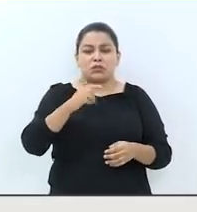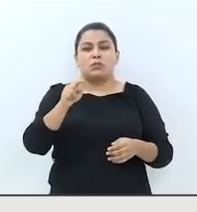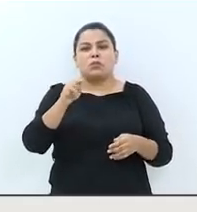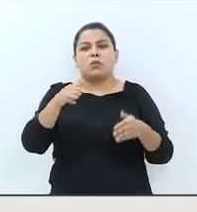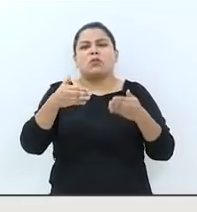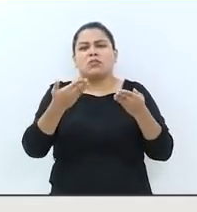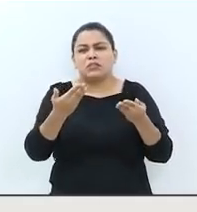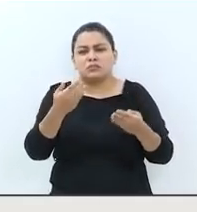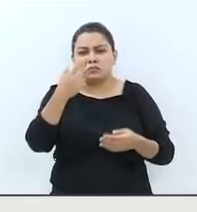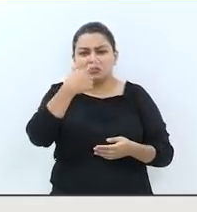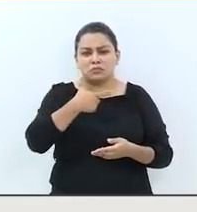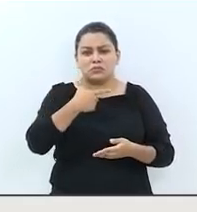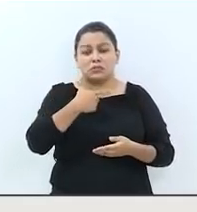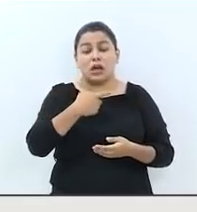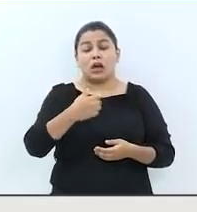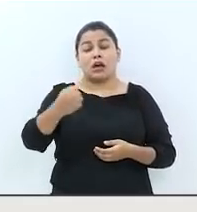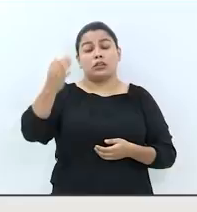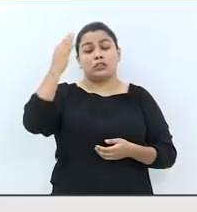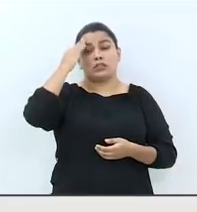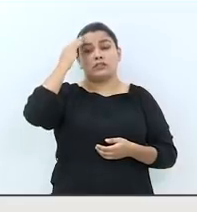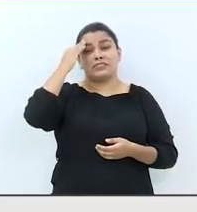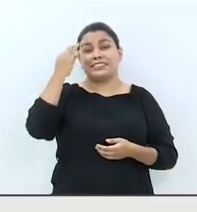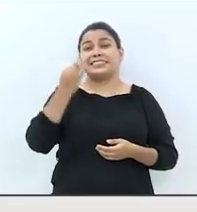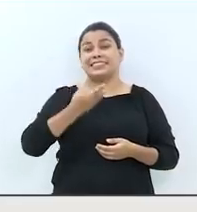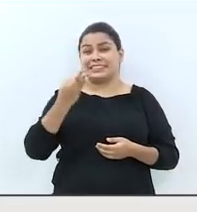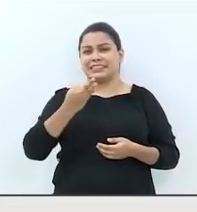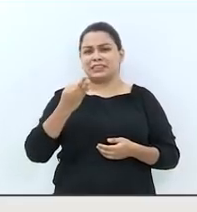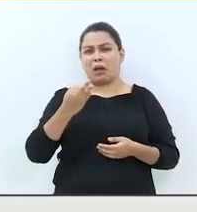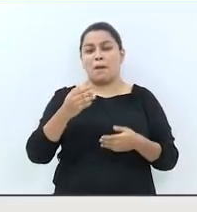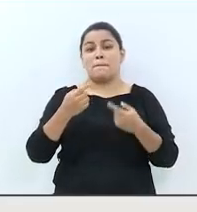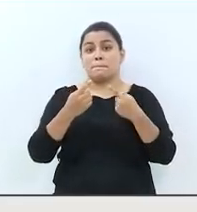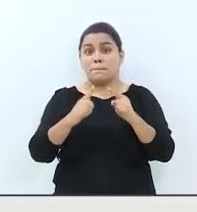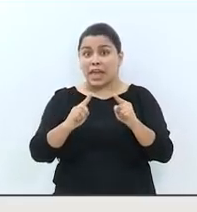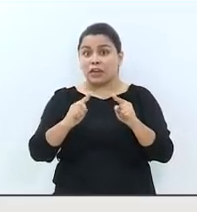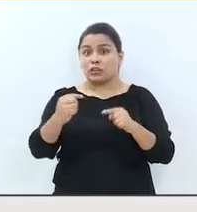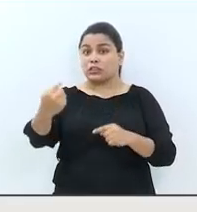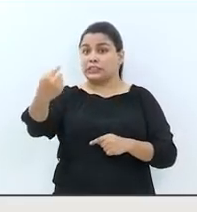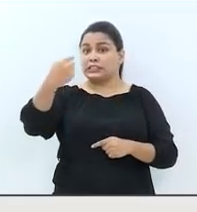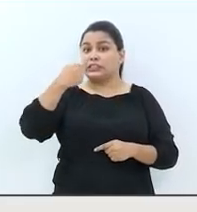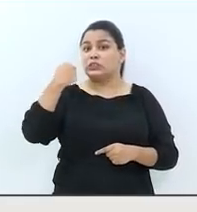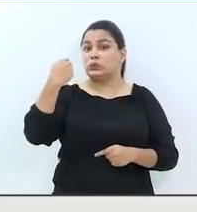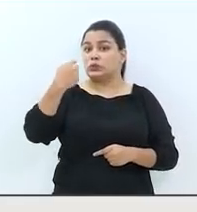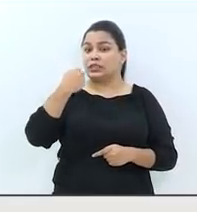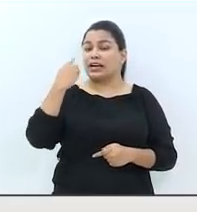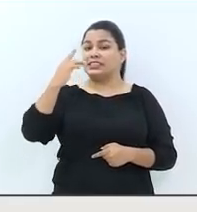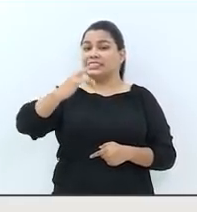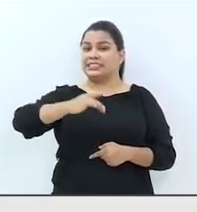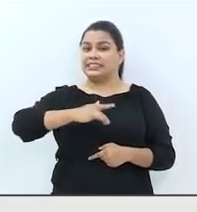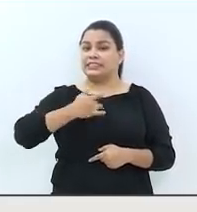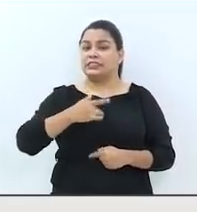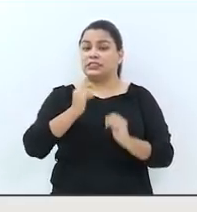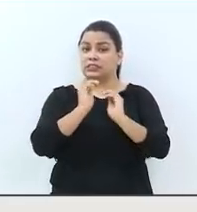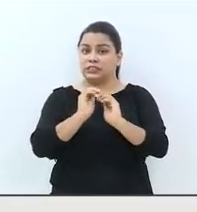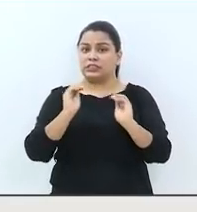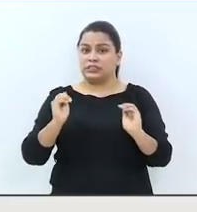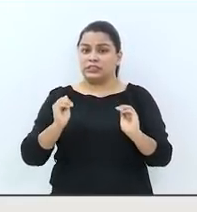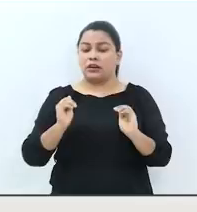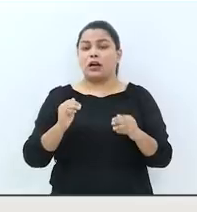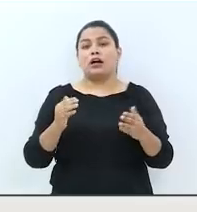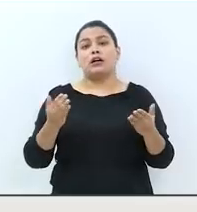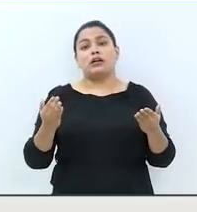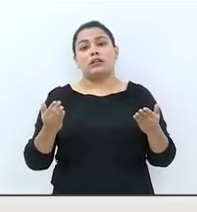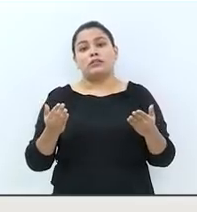triste. Porque lo que hemos hecho mal es que al ignorar cómo se sienten las personas, cómo se sienten los niños y las niñas, realmente